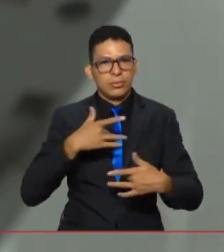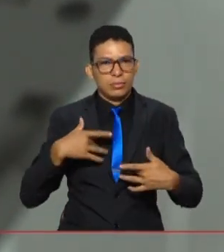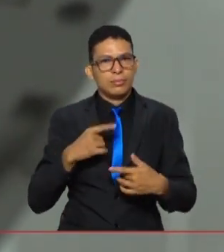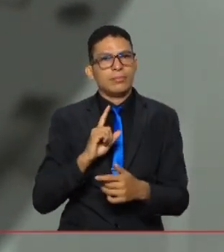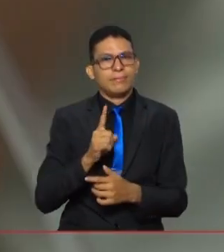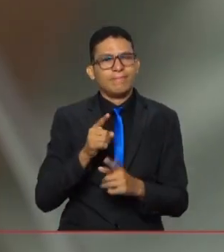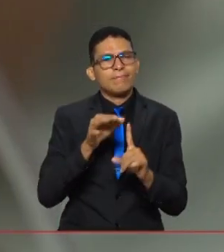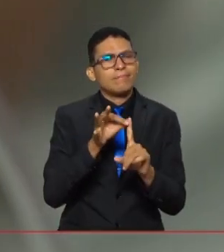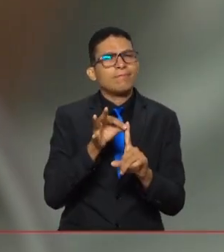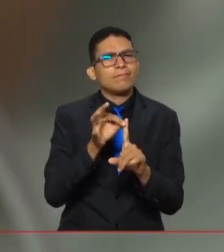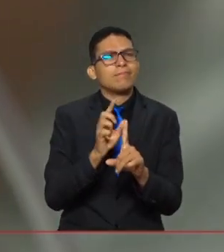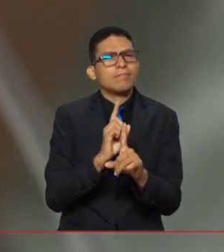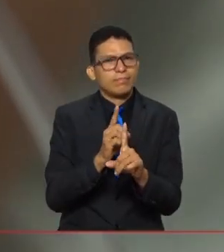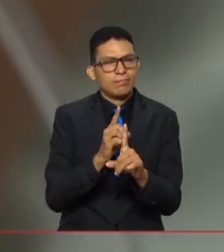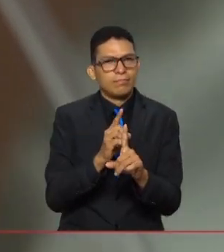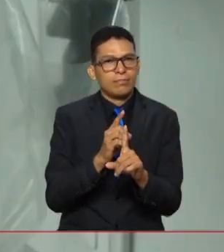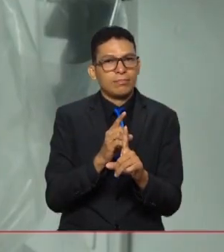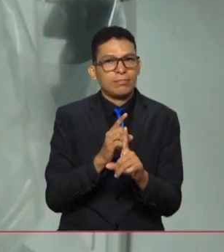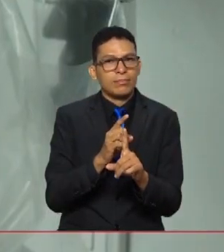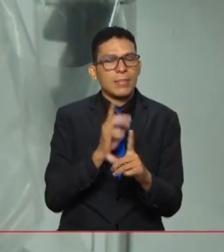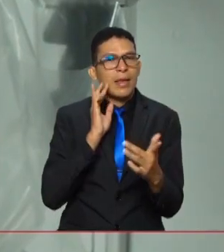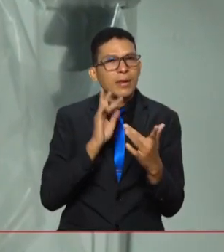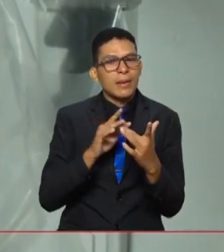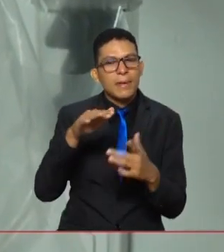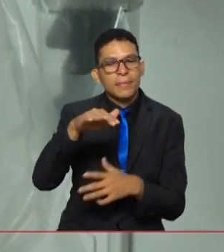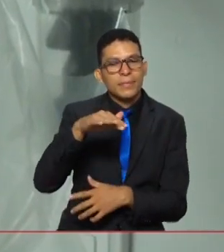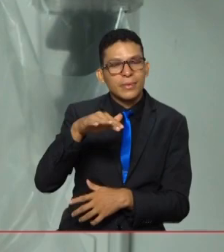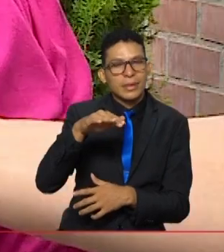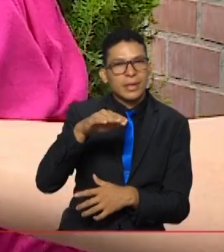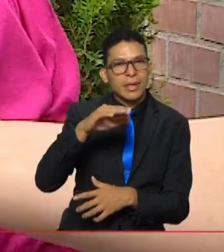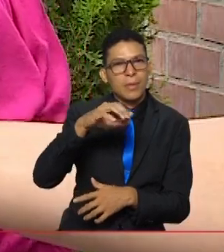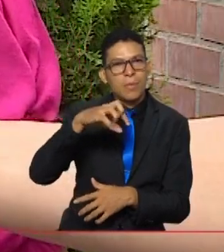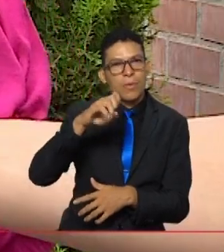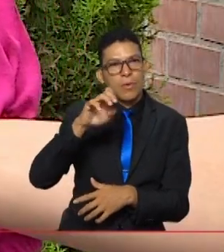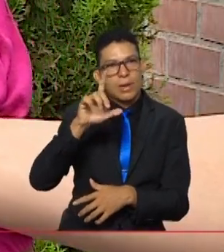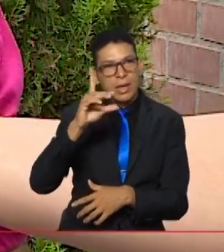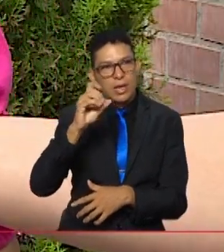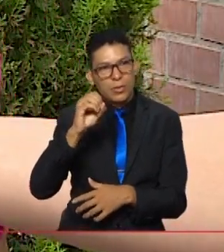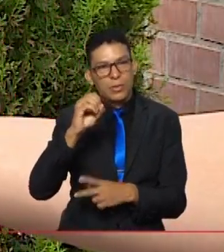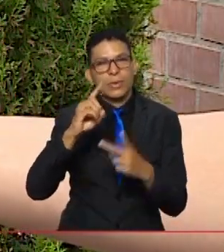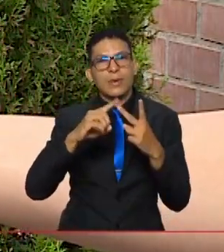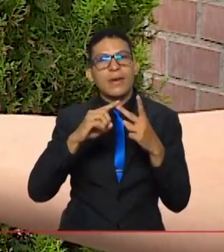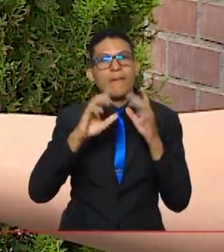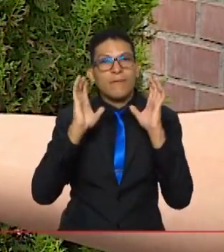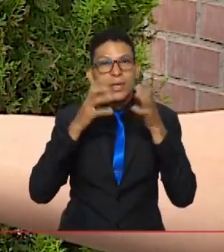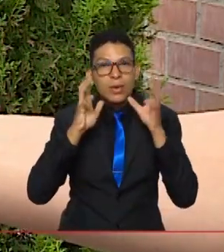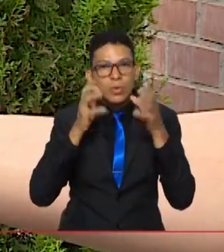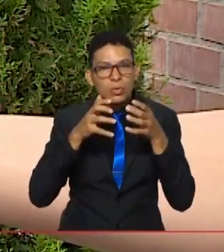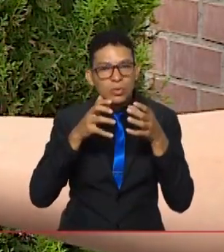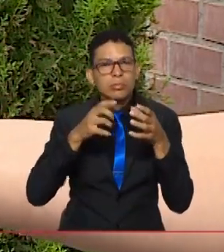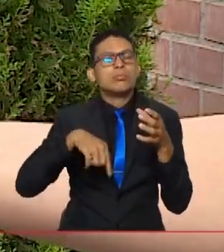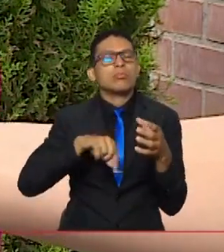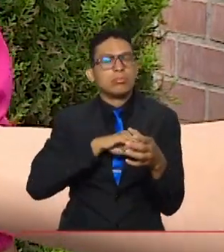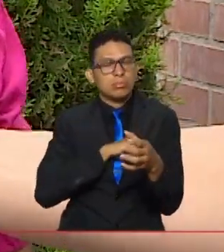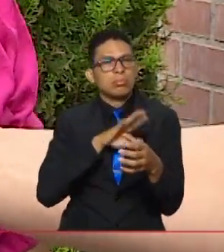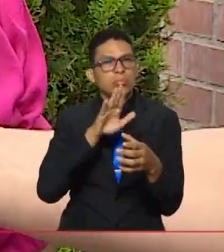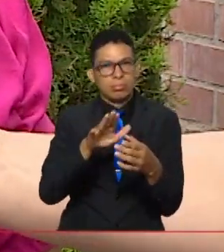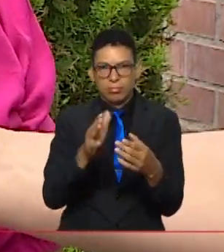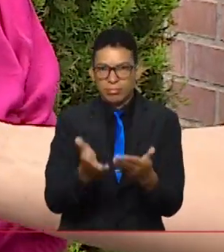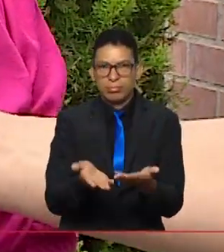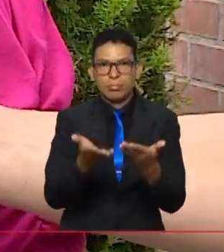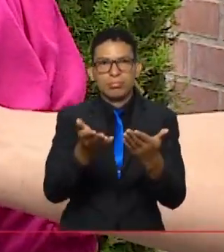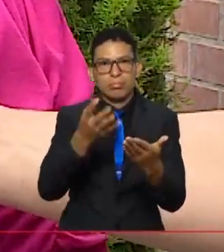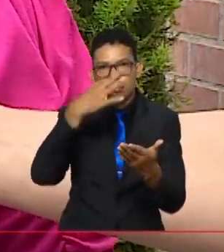especial Poblado Campestre, Comunidad Campestre y Villa Gorgona, pues debemos llevarles